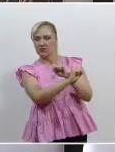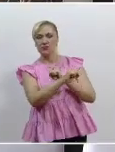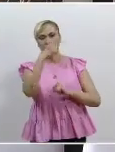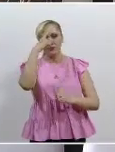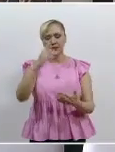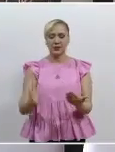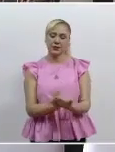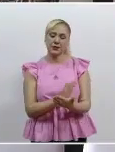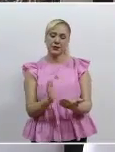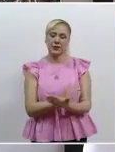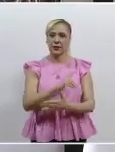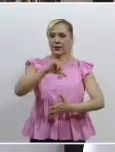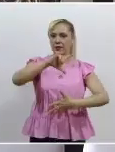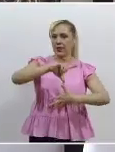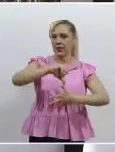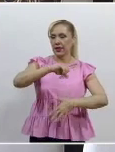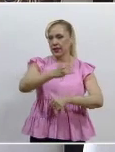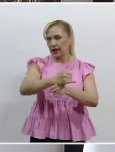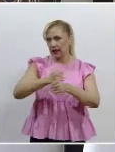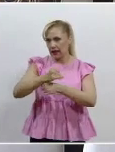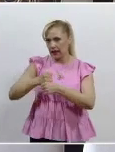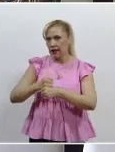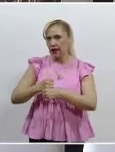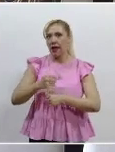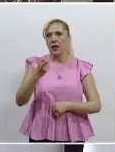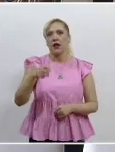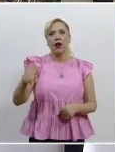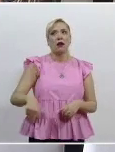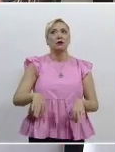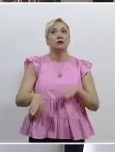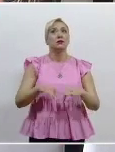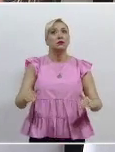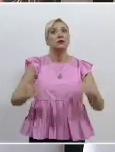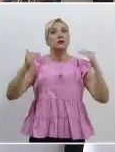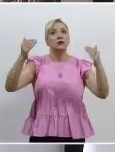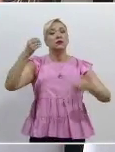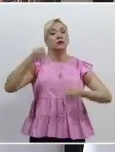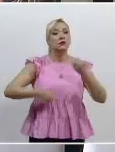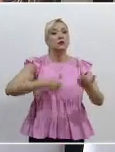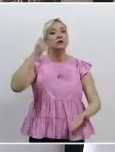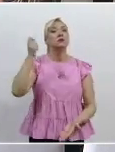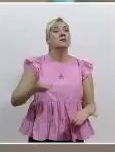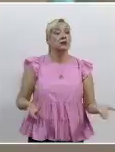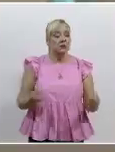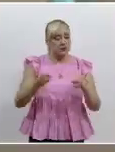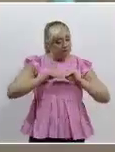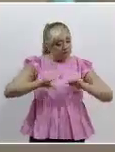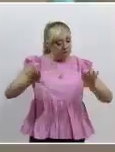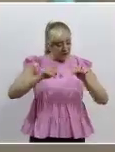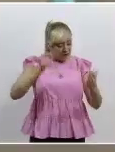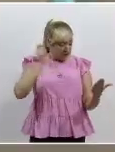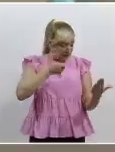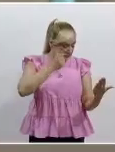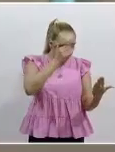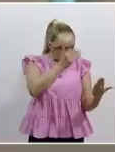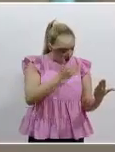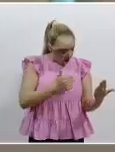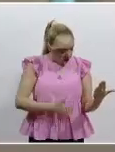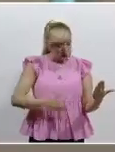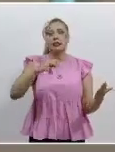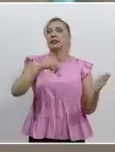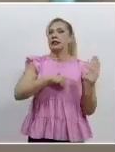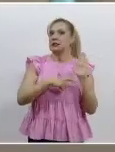Investigation Review, indicó que una manera de honrar el trabajo del Tribunal Constitucional es difundiendo la labor que realiza. La ministra,